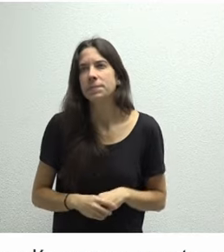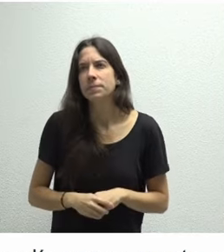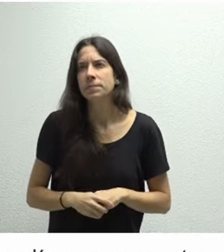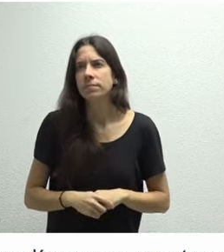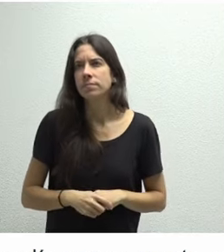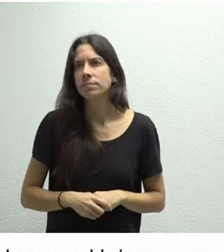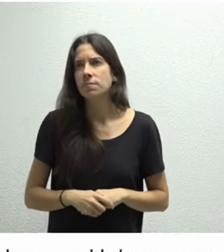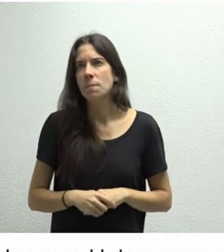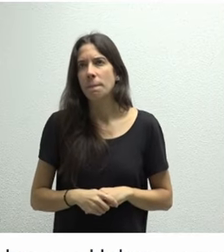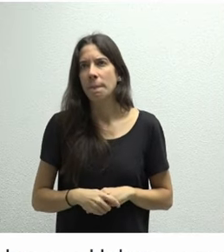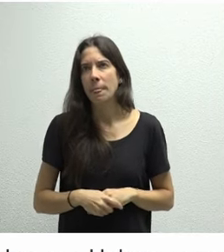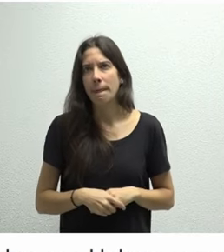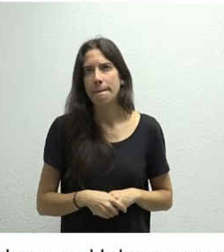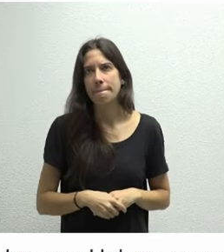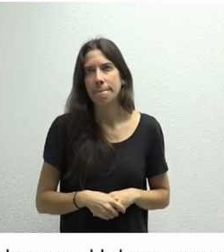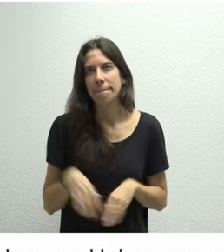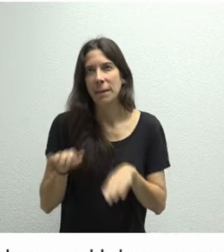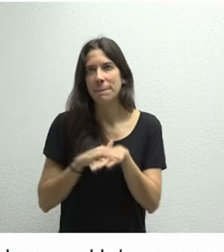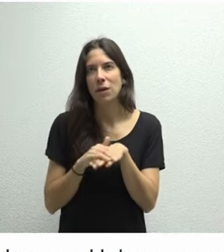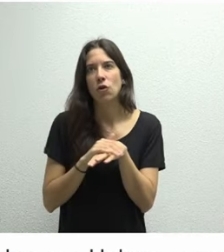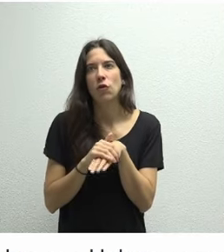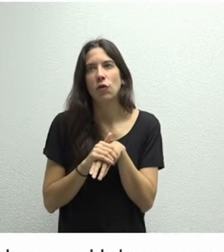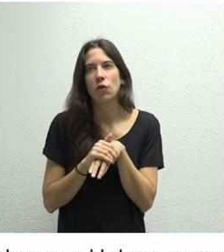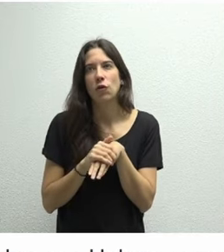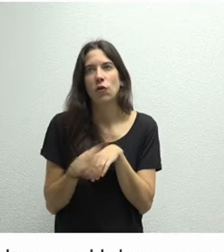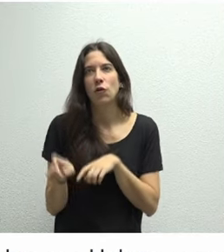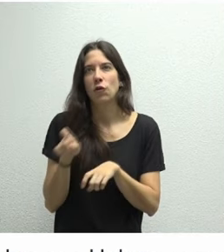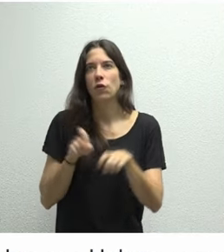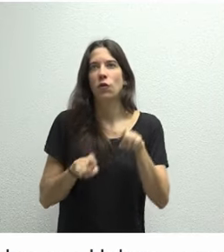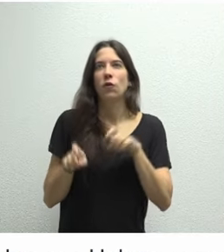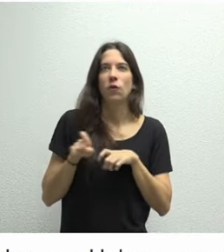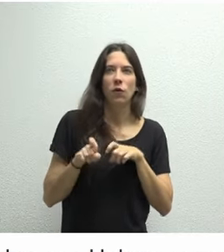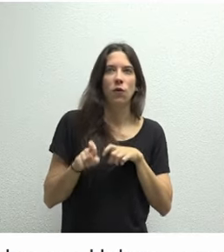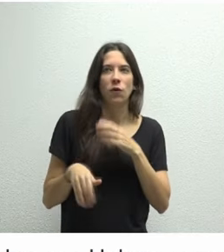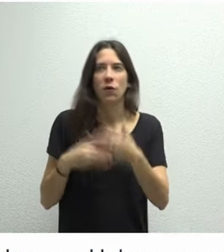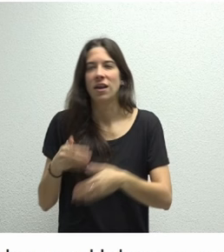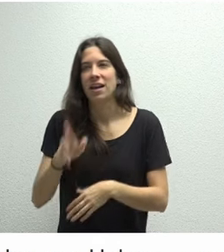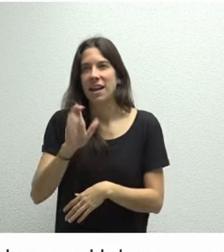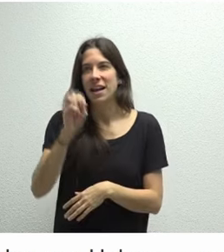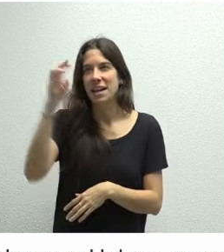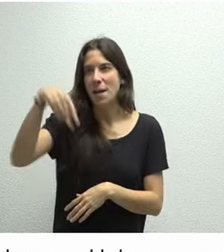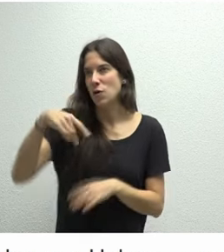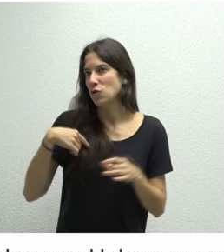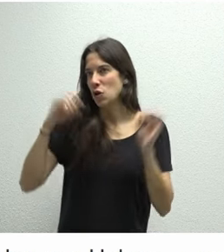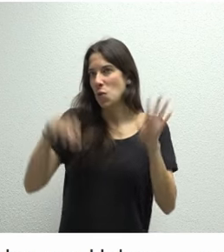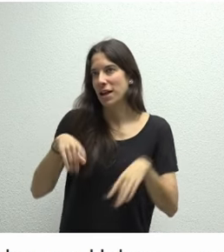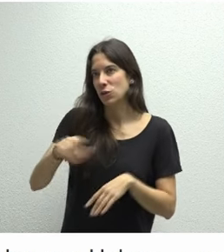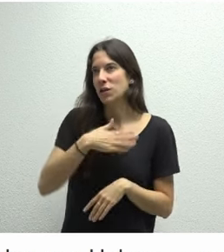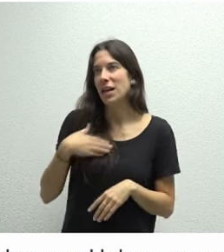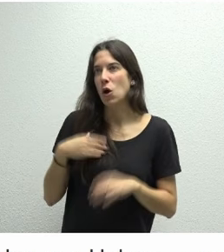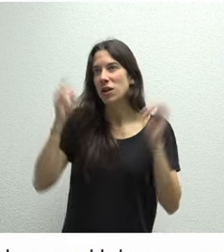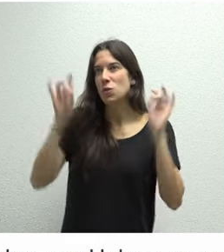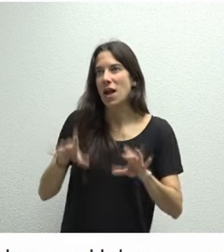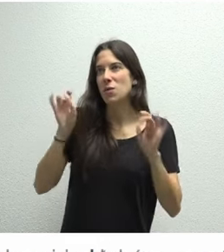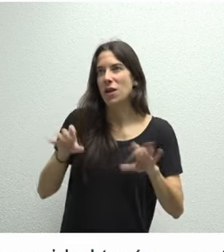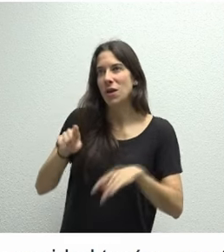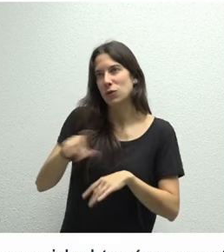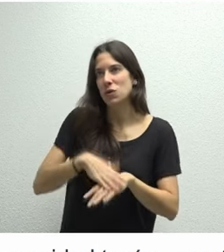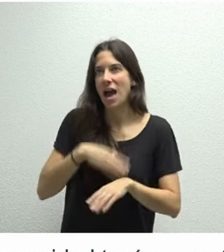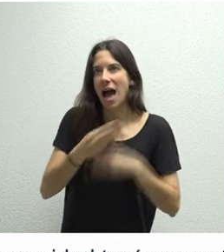laado Ah perdón Ramón estoy como tú me quiero parecer tanto a ti que ya hago las mismas